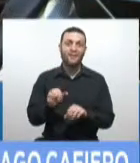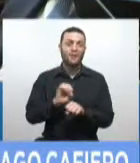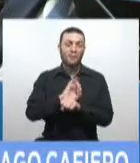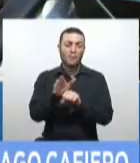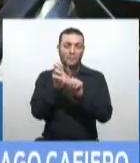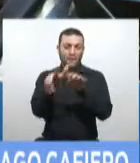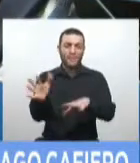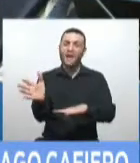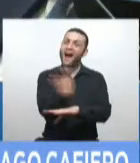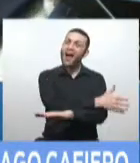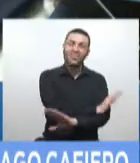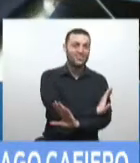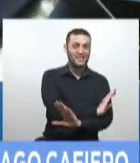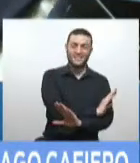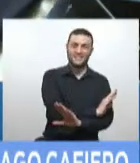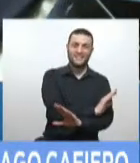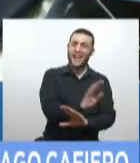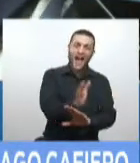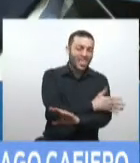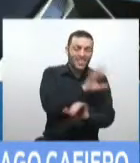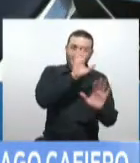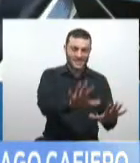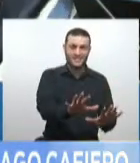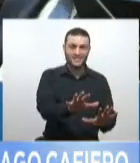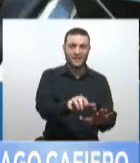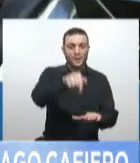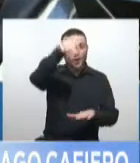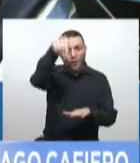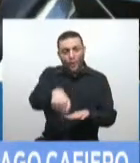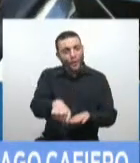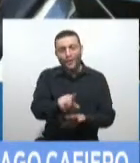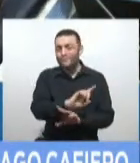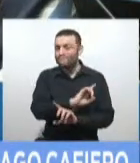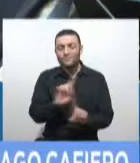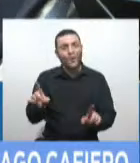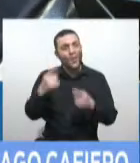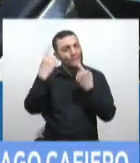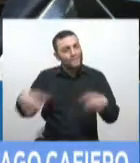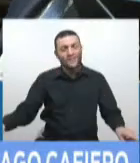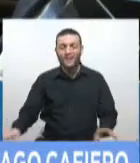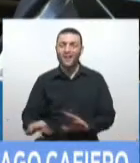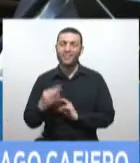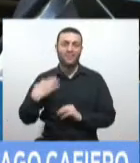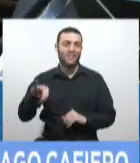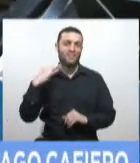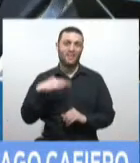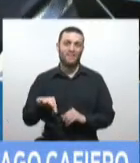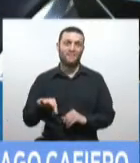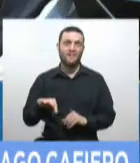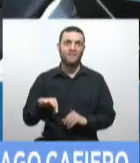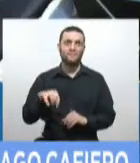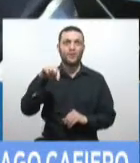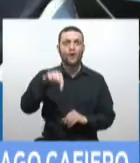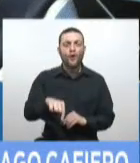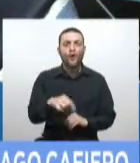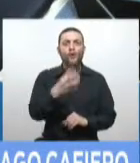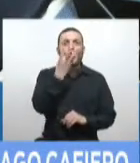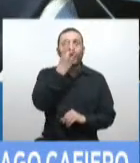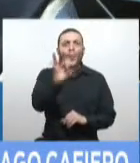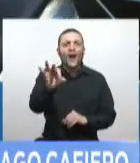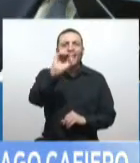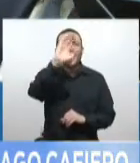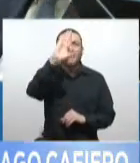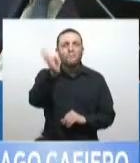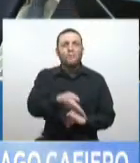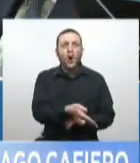Senado. Yo creo que Cafiero tiene un desconocimiento no solamente de la República Argentina, sino del mundo. Dijo, en ningún país del